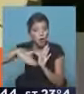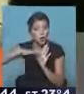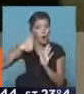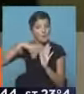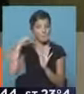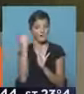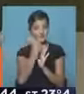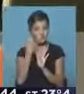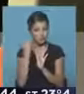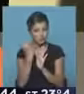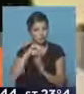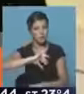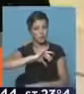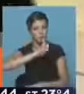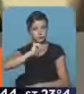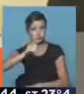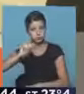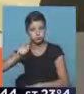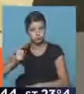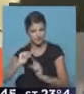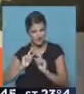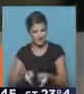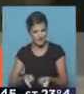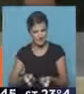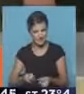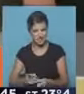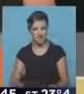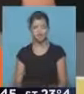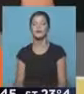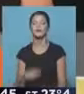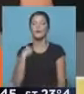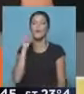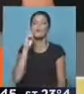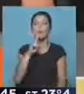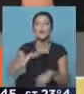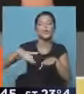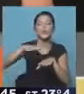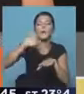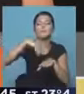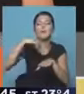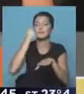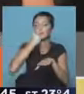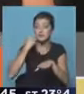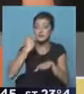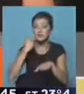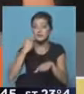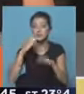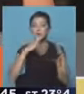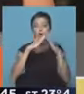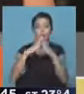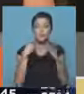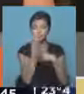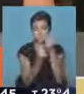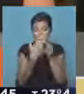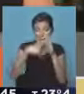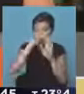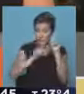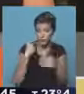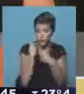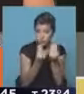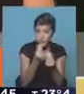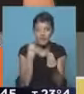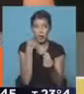no sé con urban hizo eeuu cuando vos ves alrededor de las grandes ciudades el conurbano y vos fijate la mezcla no interior